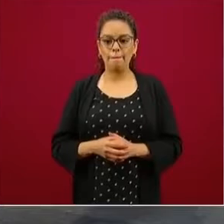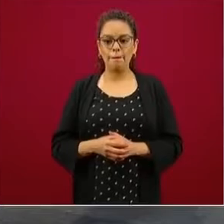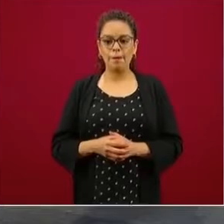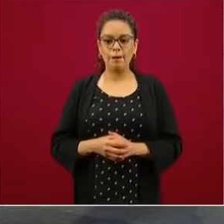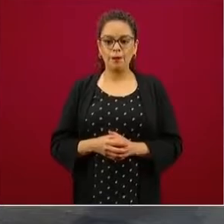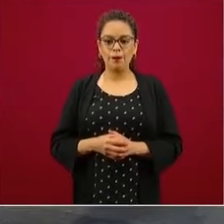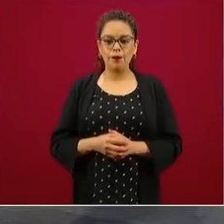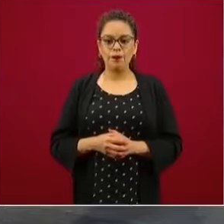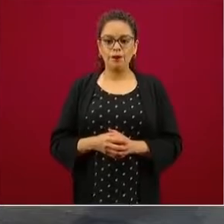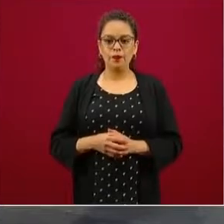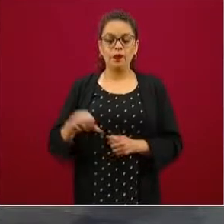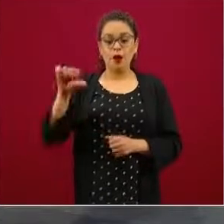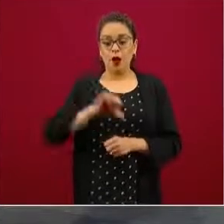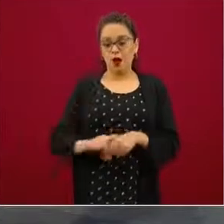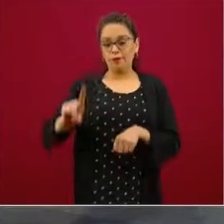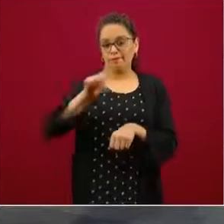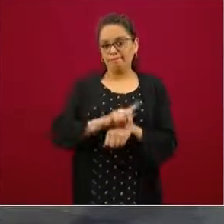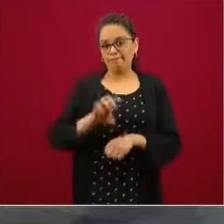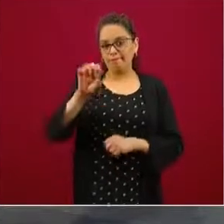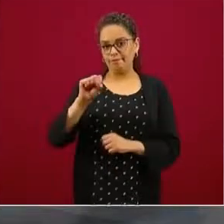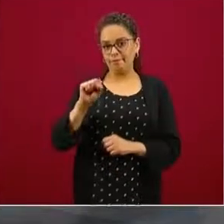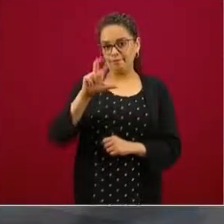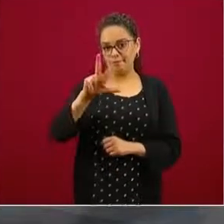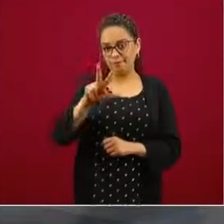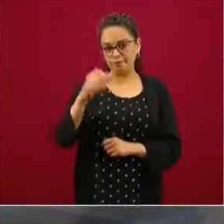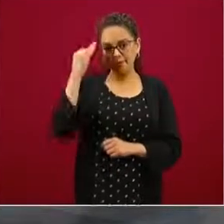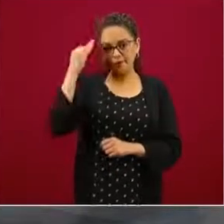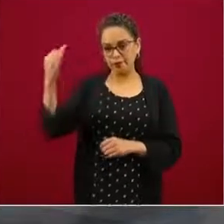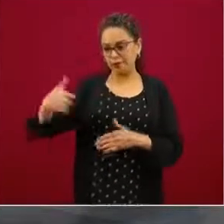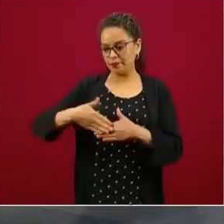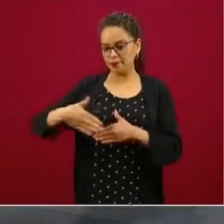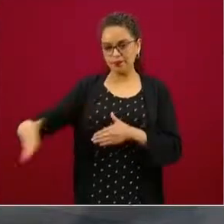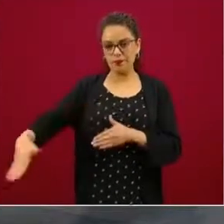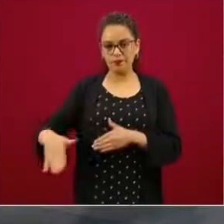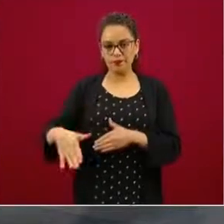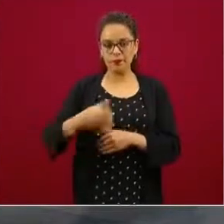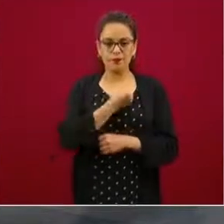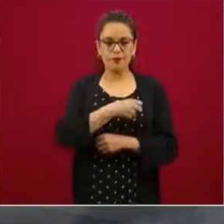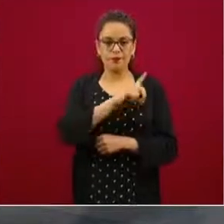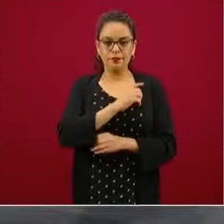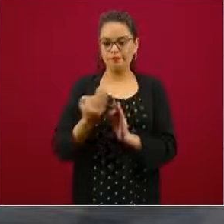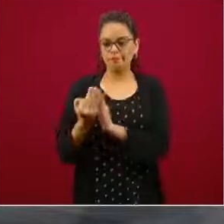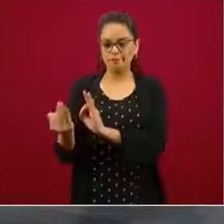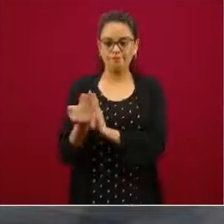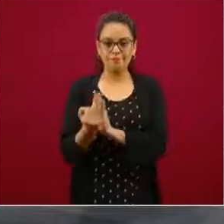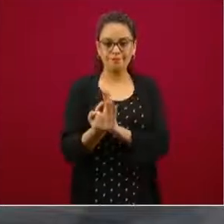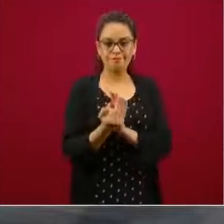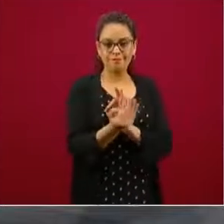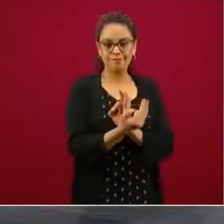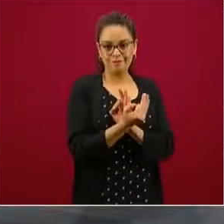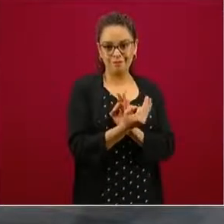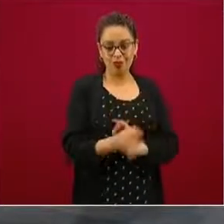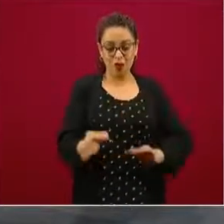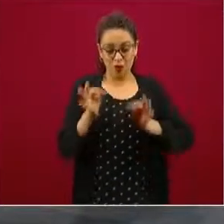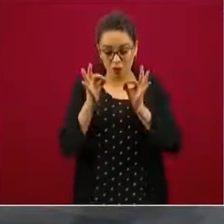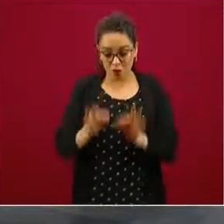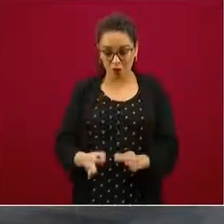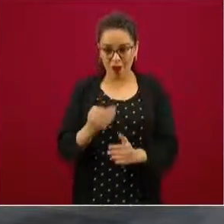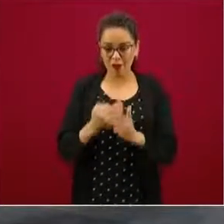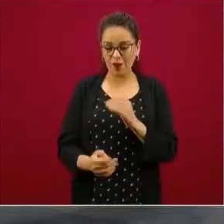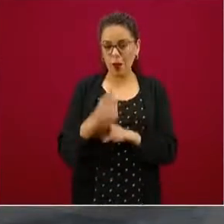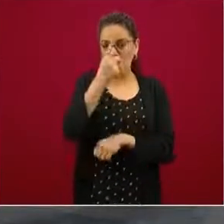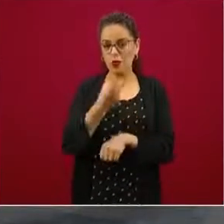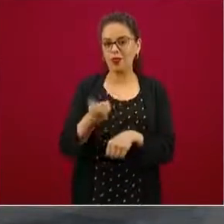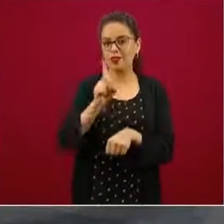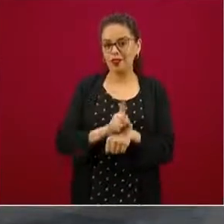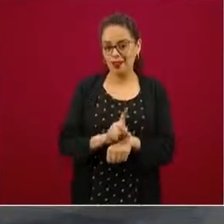Día 68 de la Jornada Nacional de Sana Distancia. Nos queda formalmente un día más, sábado 30 de